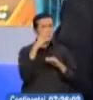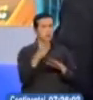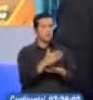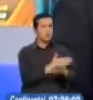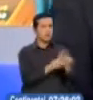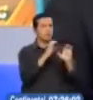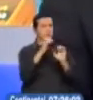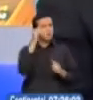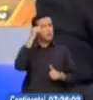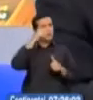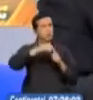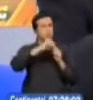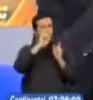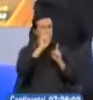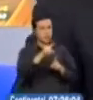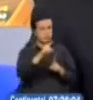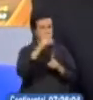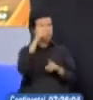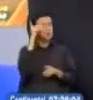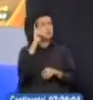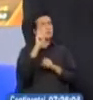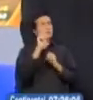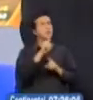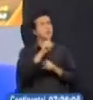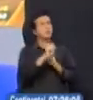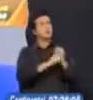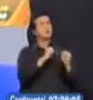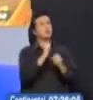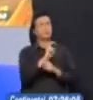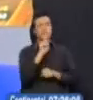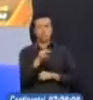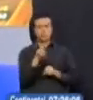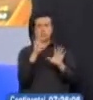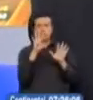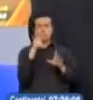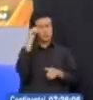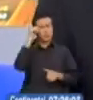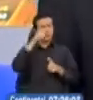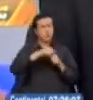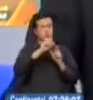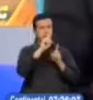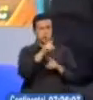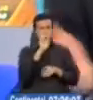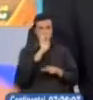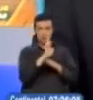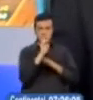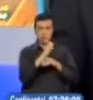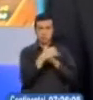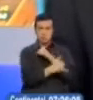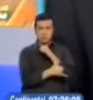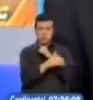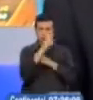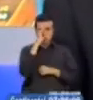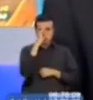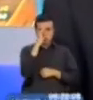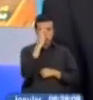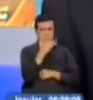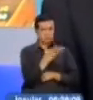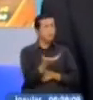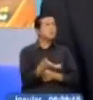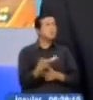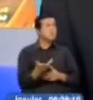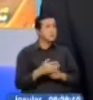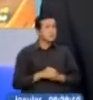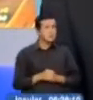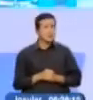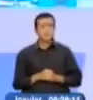veces y me acuerdo una pregunta que te hice allá, si no me equivoco, por el año 2009, te dije, ¿el Ecuador es un país ideológico?